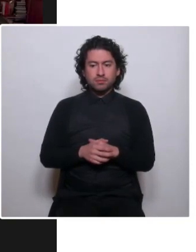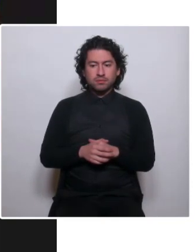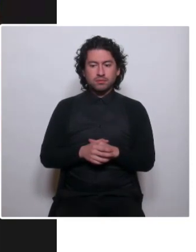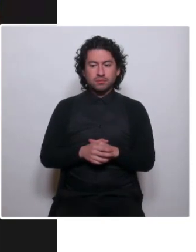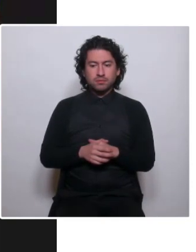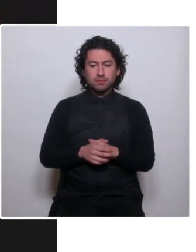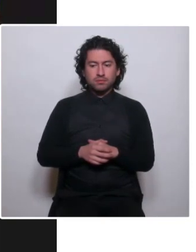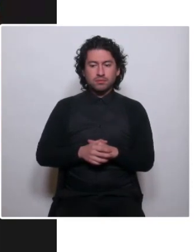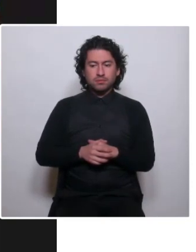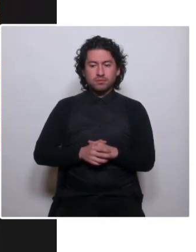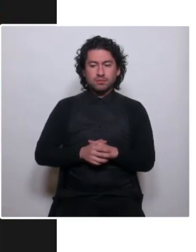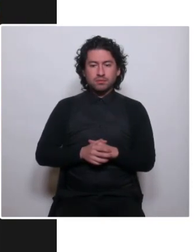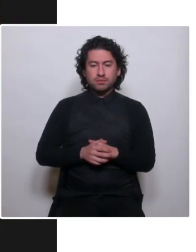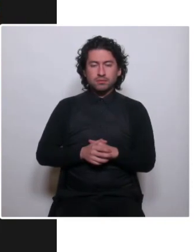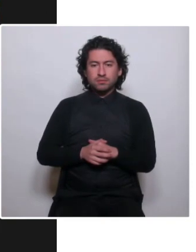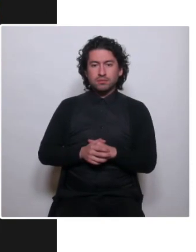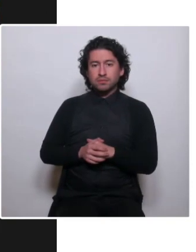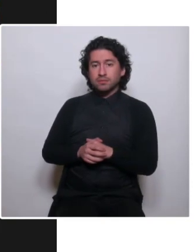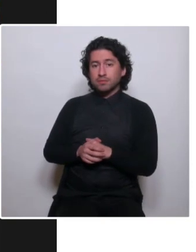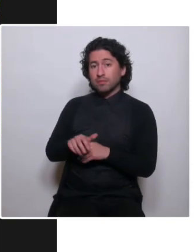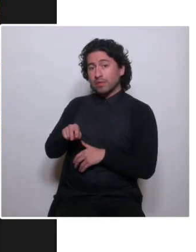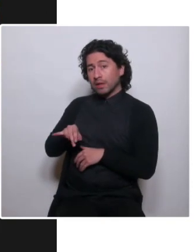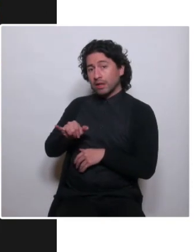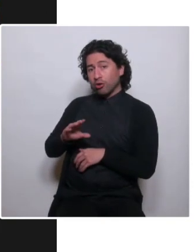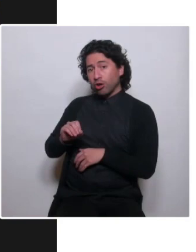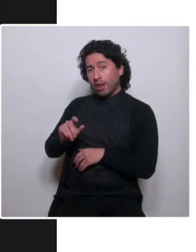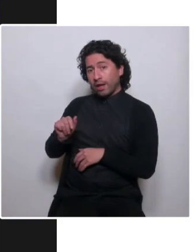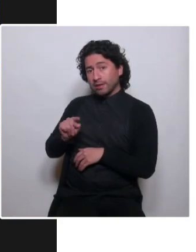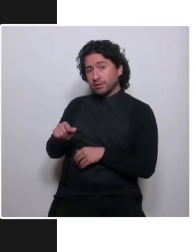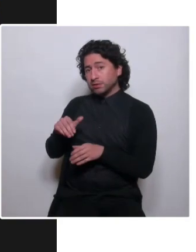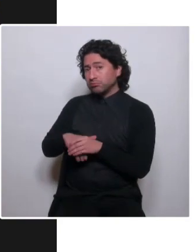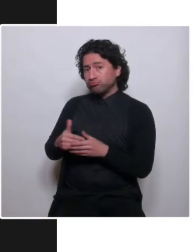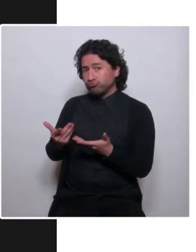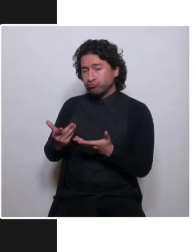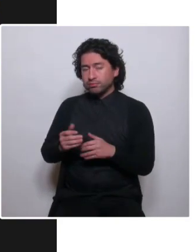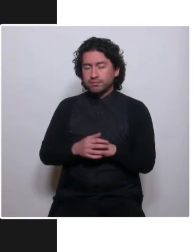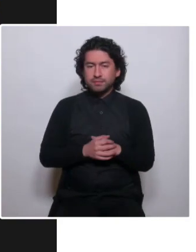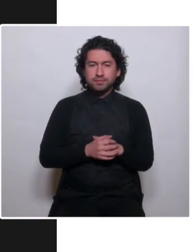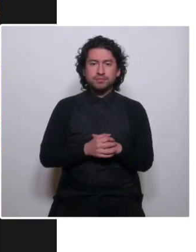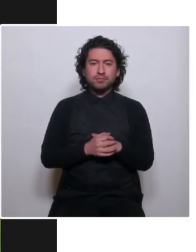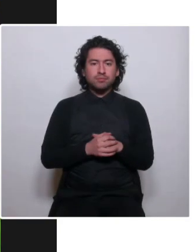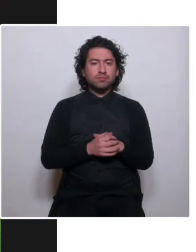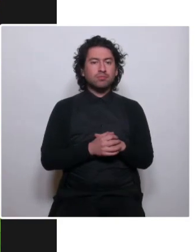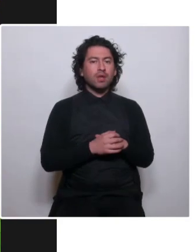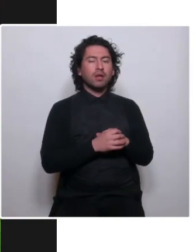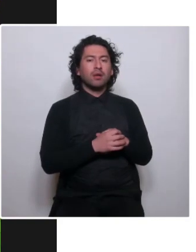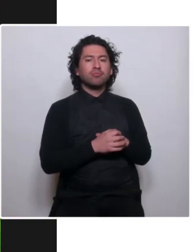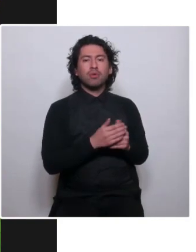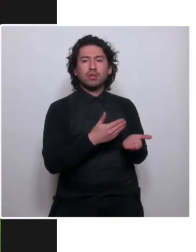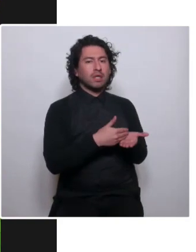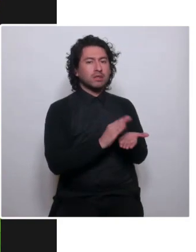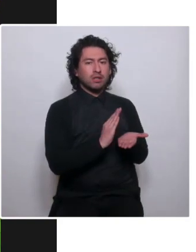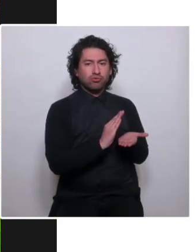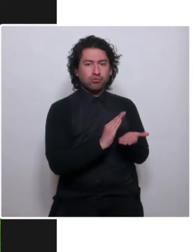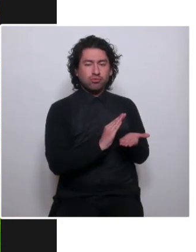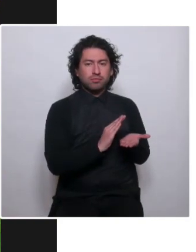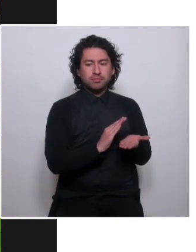Convencional Nicolás Núñez, ¿cómo vota? Rechazo, señor secretario.